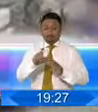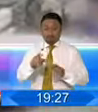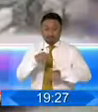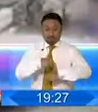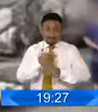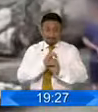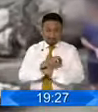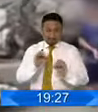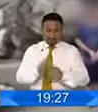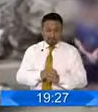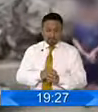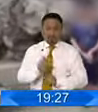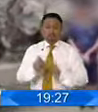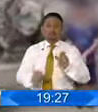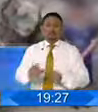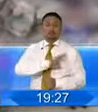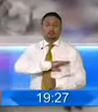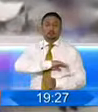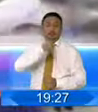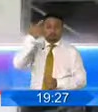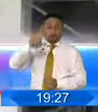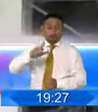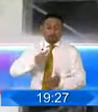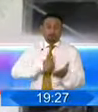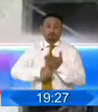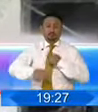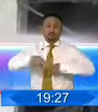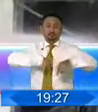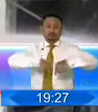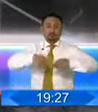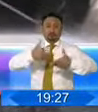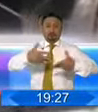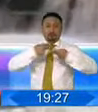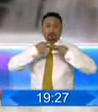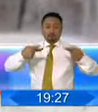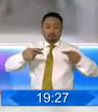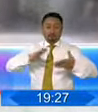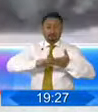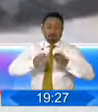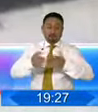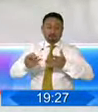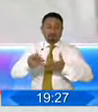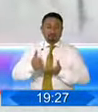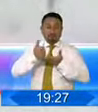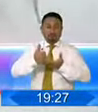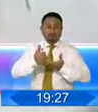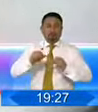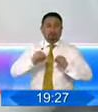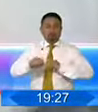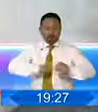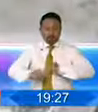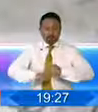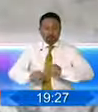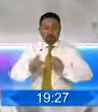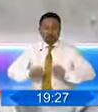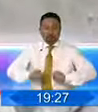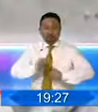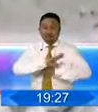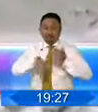horas. Personal del municipio de Loja, Ministerio de Transporte y Obras Públicas y la comunidad trabajan en el lugar para poder quitar la